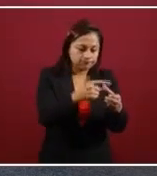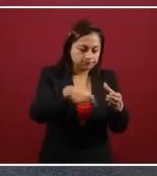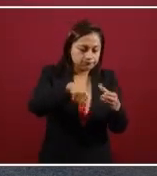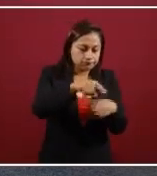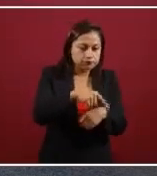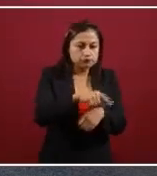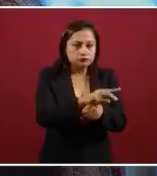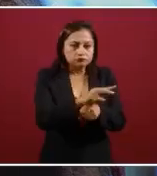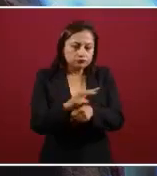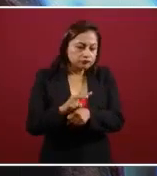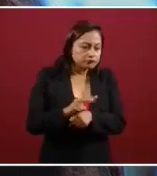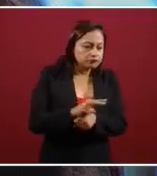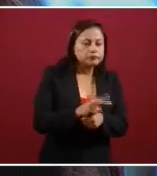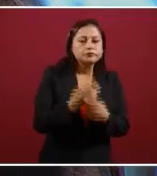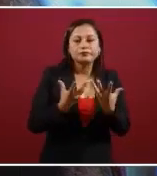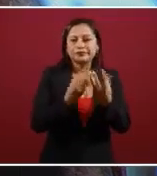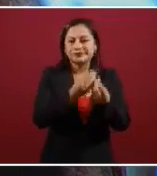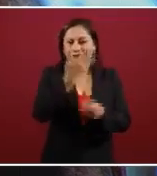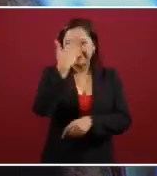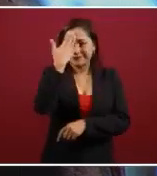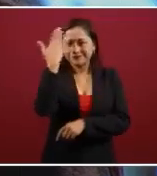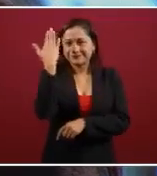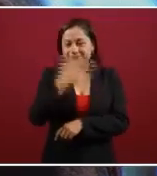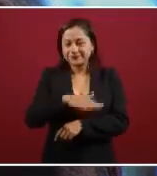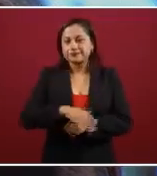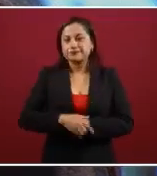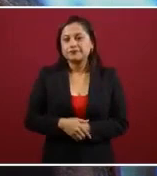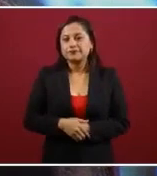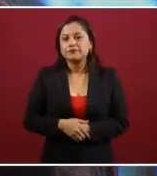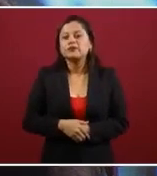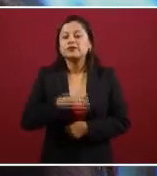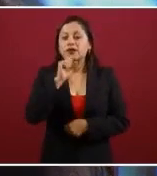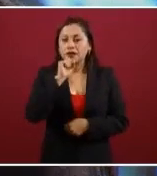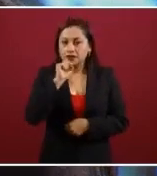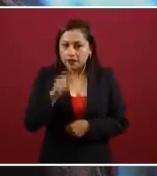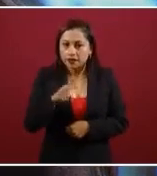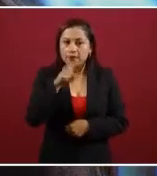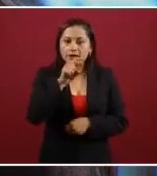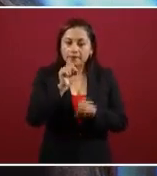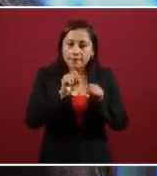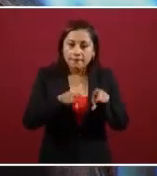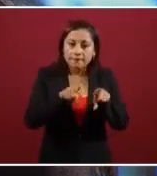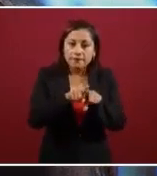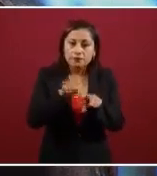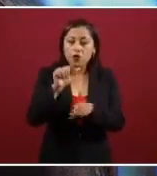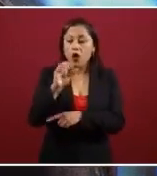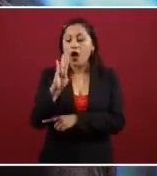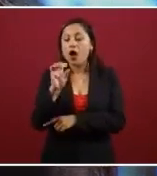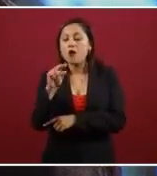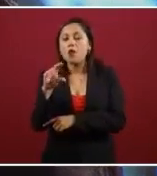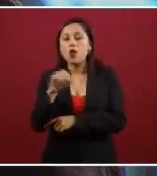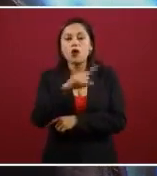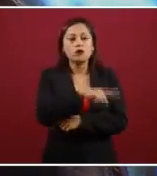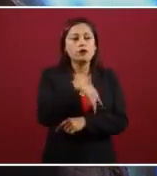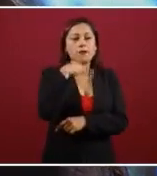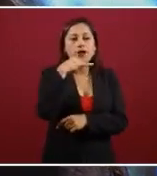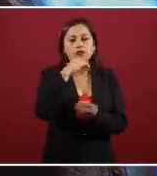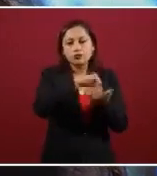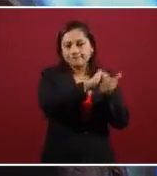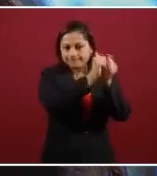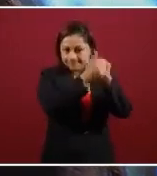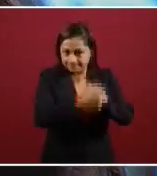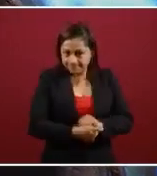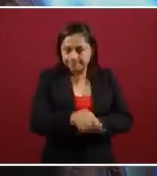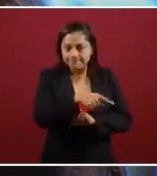CAC. Fomentamos la agricultura orgánica y en este caso hacemos muchas técnicas que tienen que